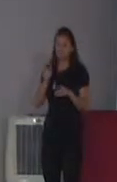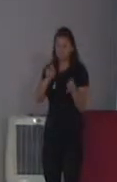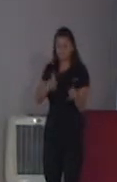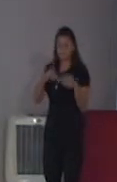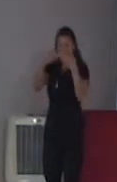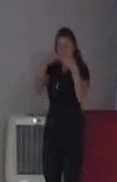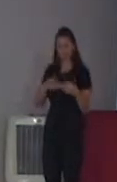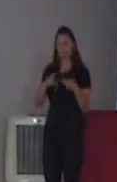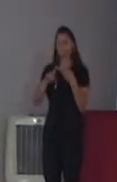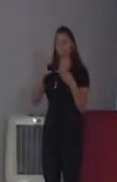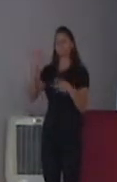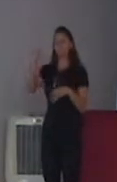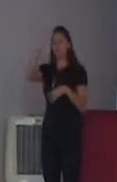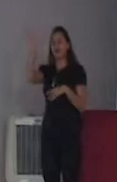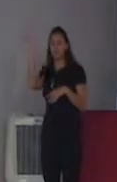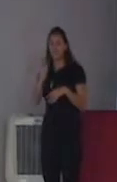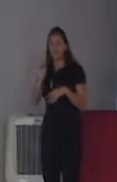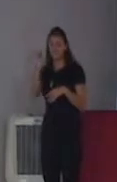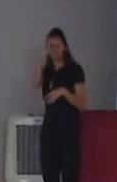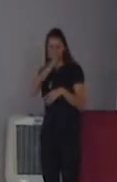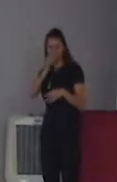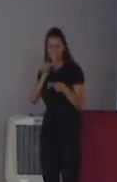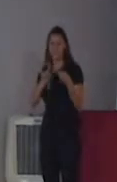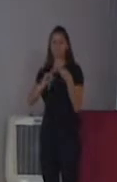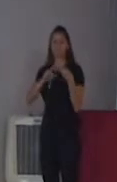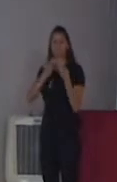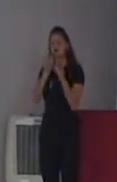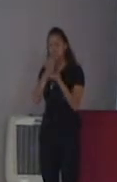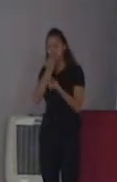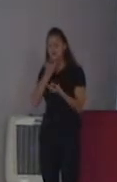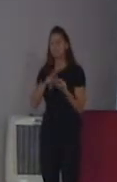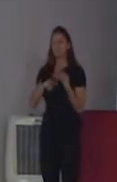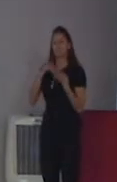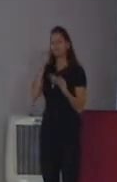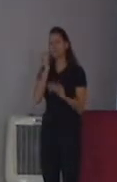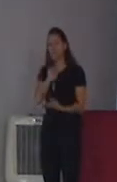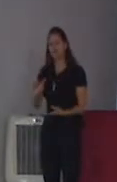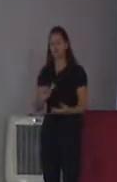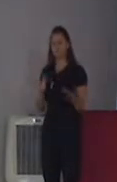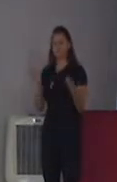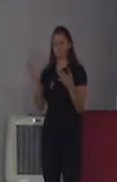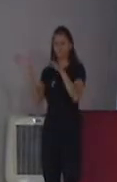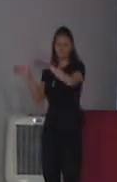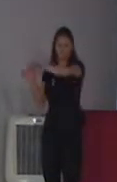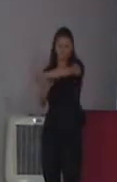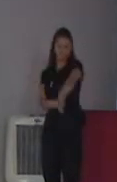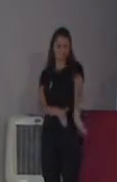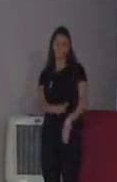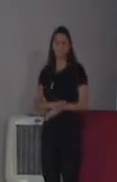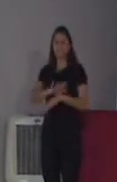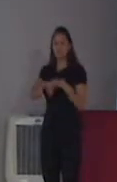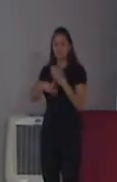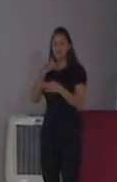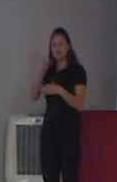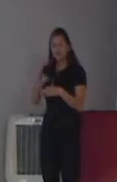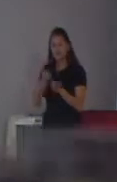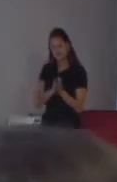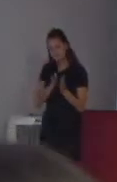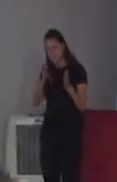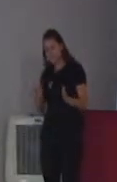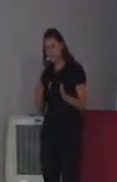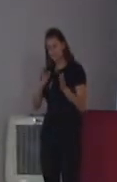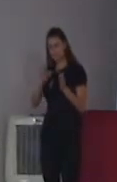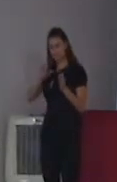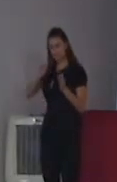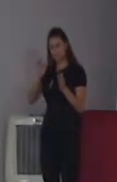discapacidad, los africanos, los indígenas, las mujeres, etcétera, etcétera. Eso vino con la Ilustración. ¿Y qué